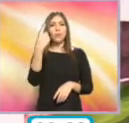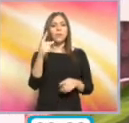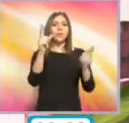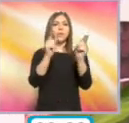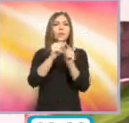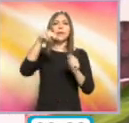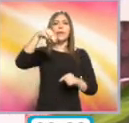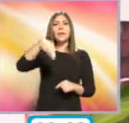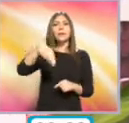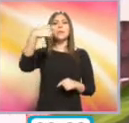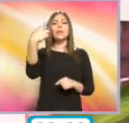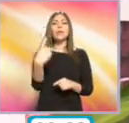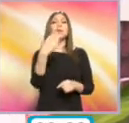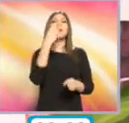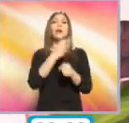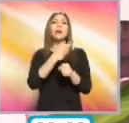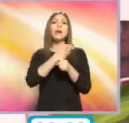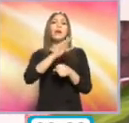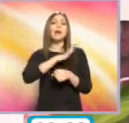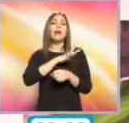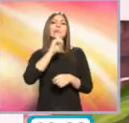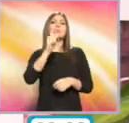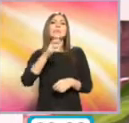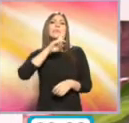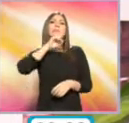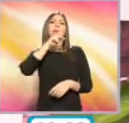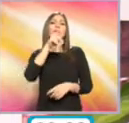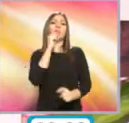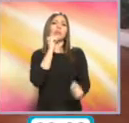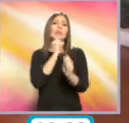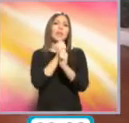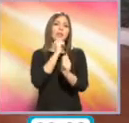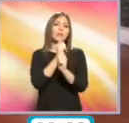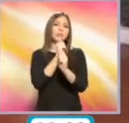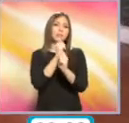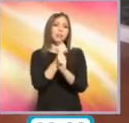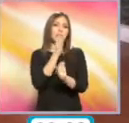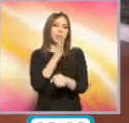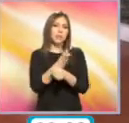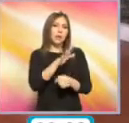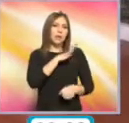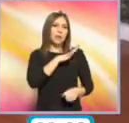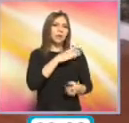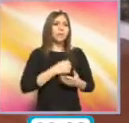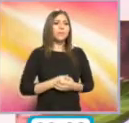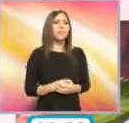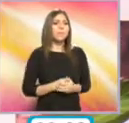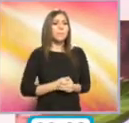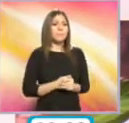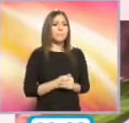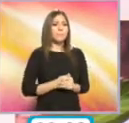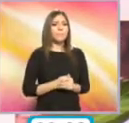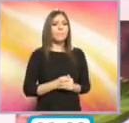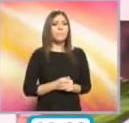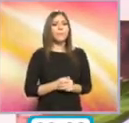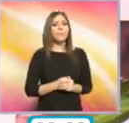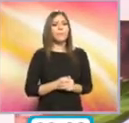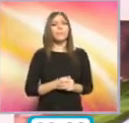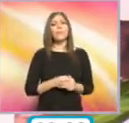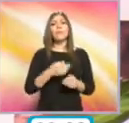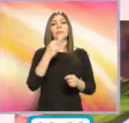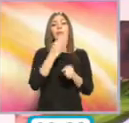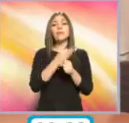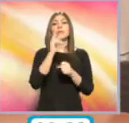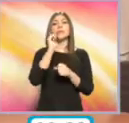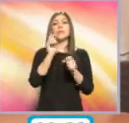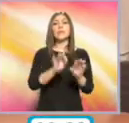un buen sistema de transporte colectivo. En este caso, lo que es importante para nosotros es la